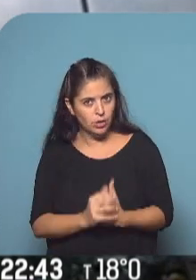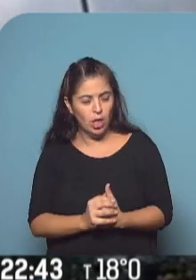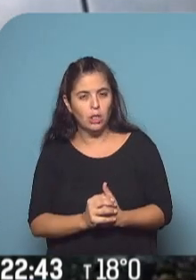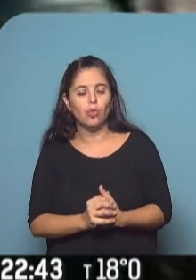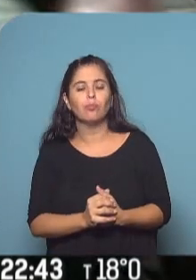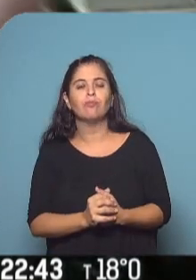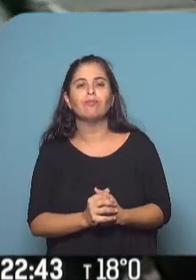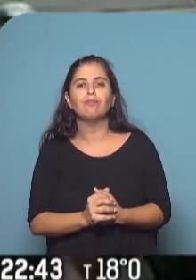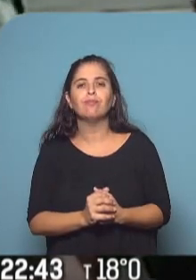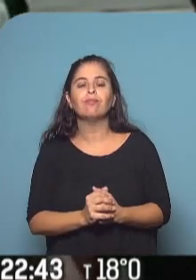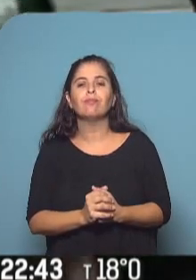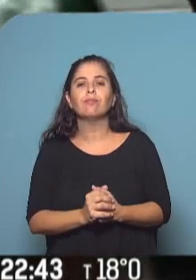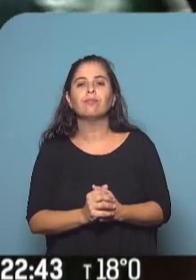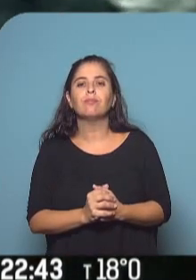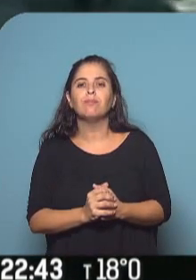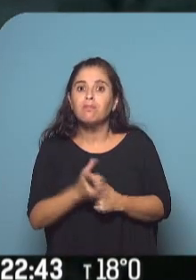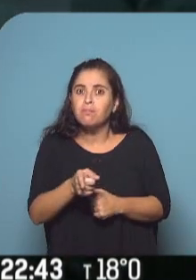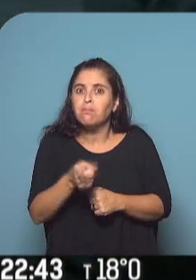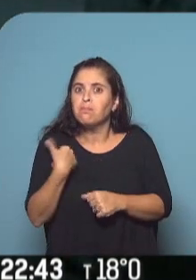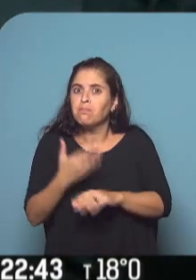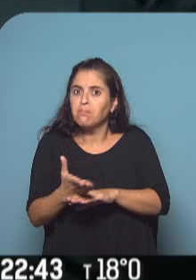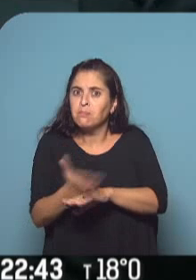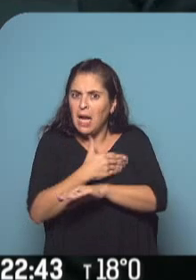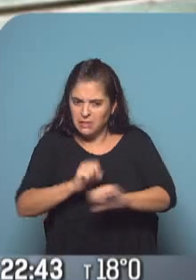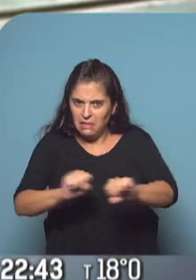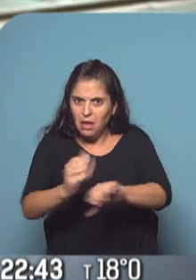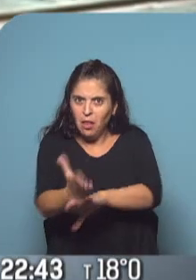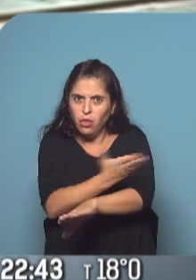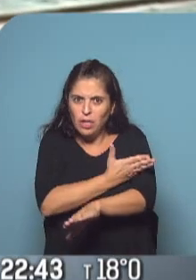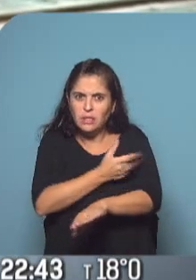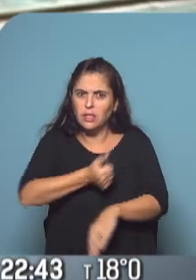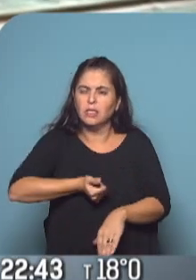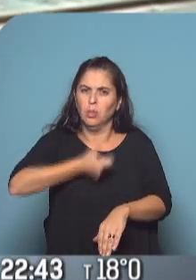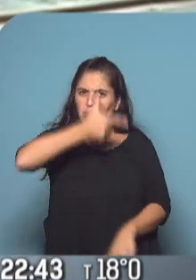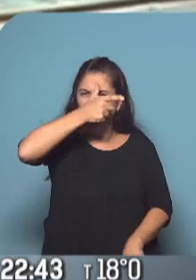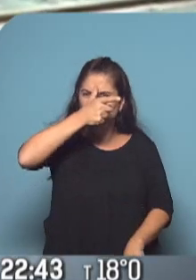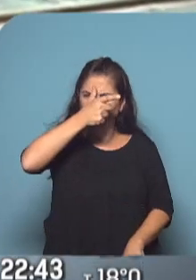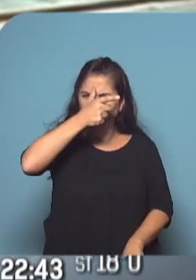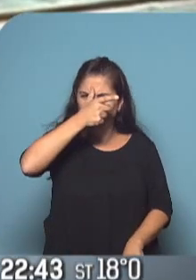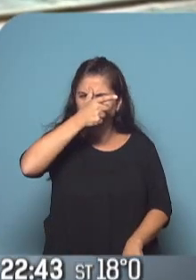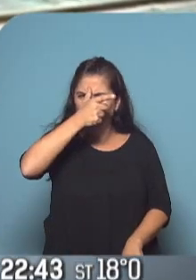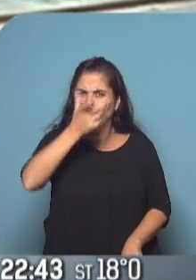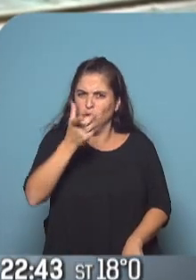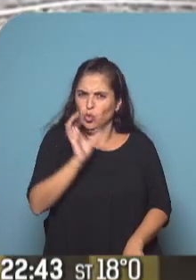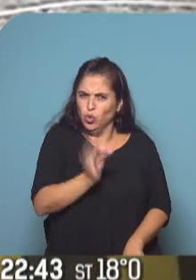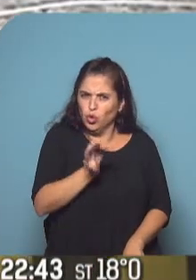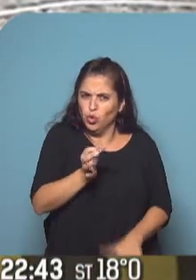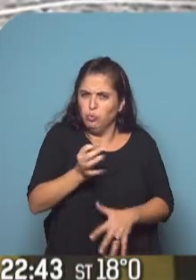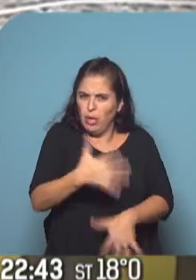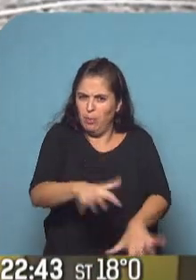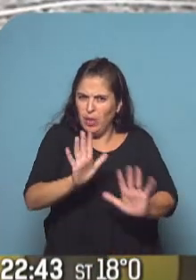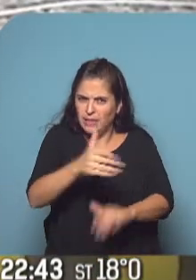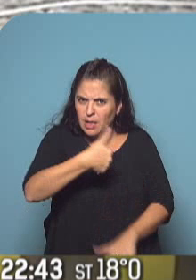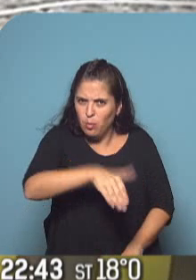indios detectaron la posibilidad de un ataque a gran escala en Sri Lanka tras detener a simpatizantes del ISIS a los que se les secuestraron